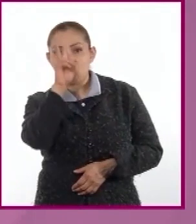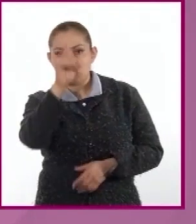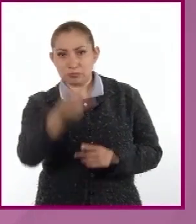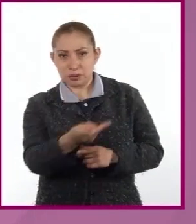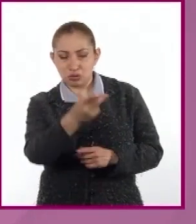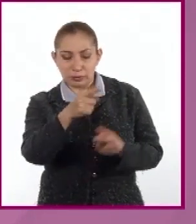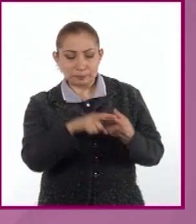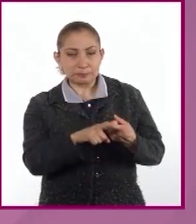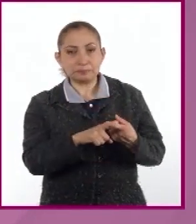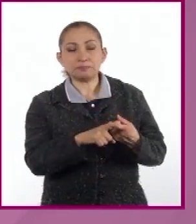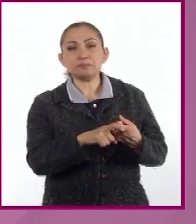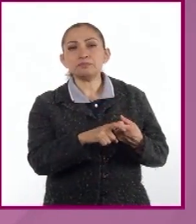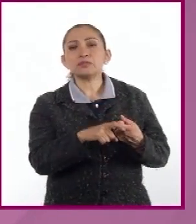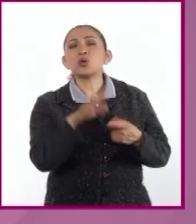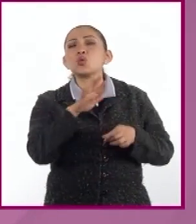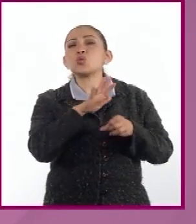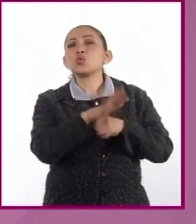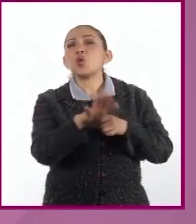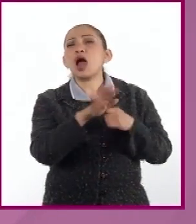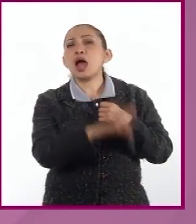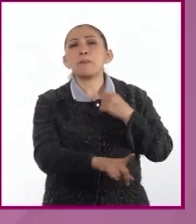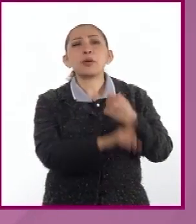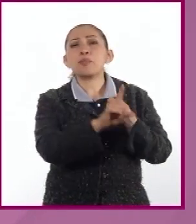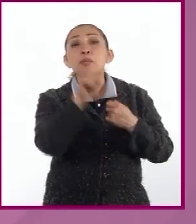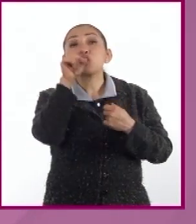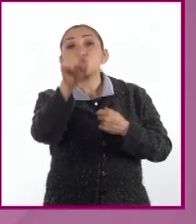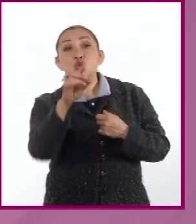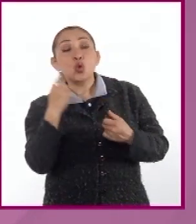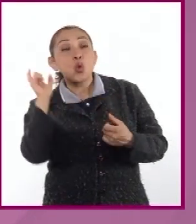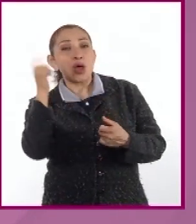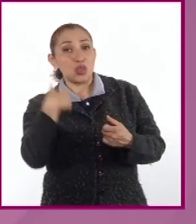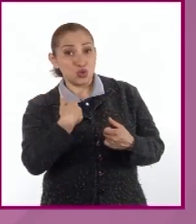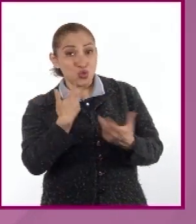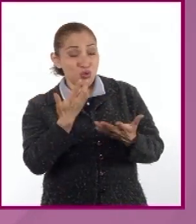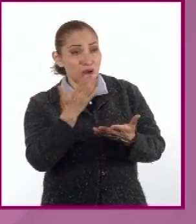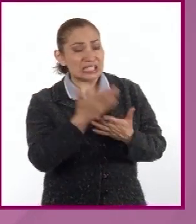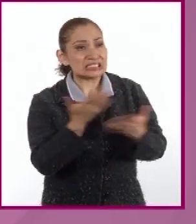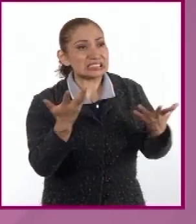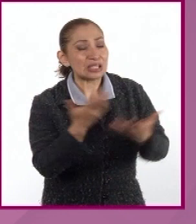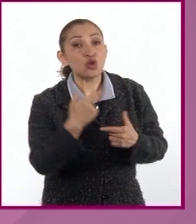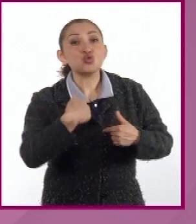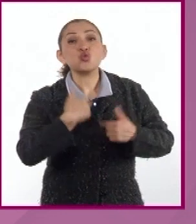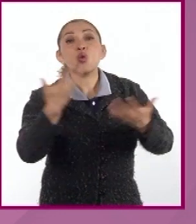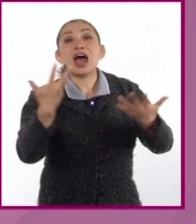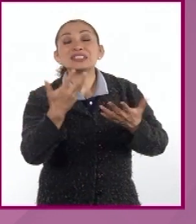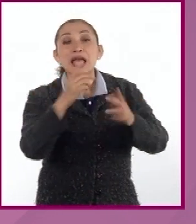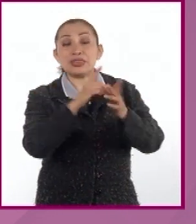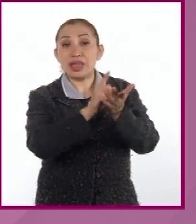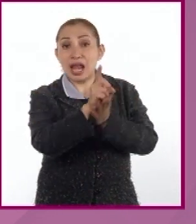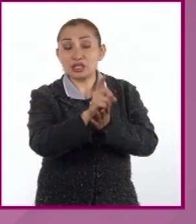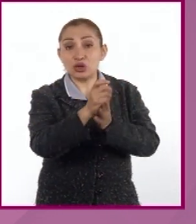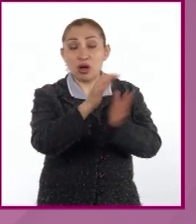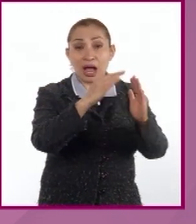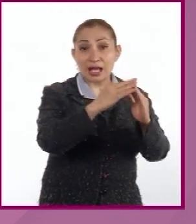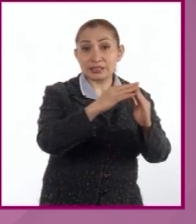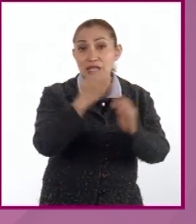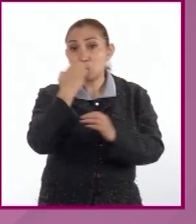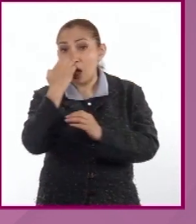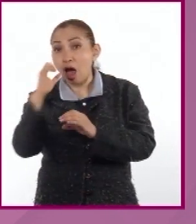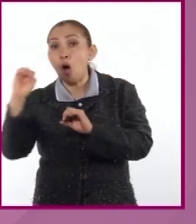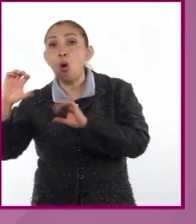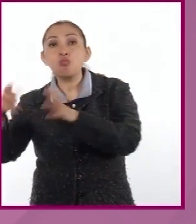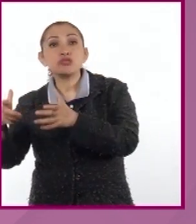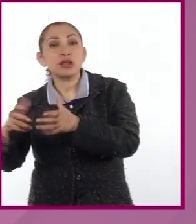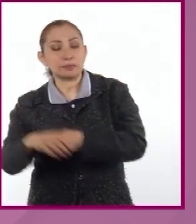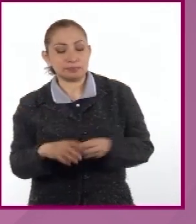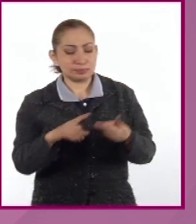preguntas. ¿A qué desafíos se han enfrentado cuando ejercen sus derechos en la casa, la escuela y la comunidad? ¿De